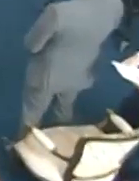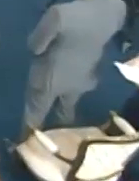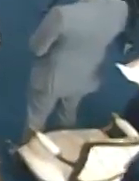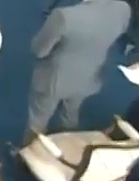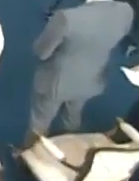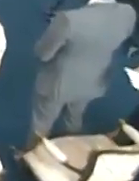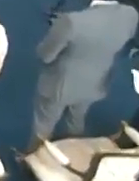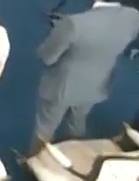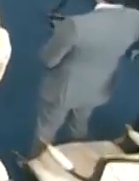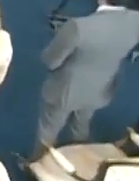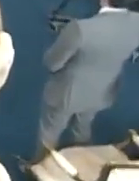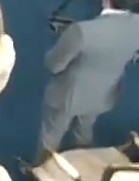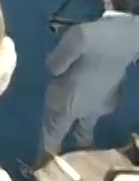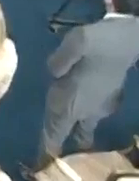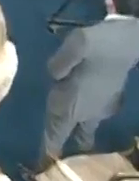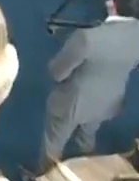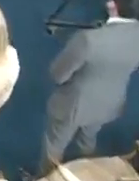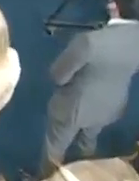fiscal